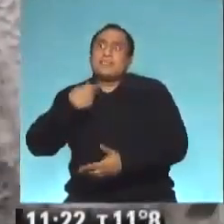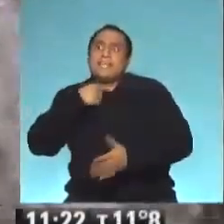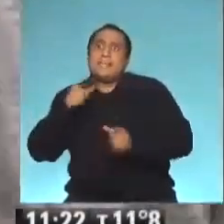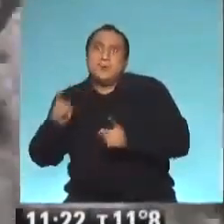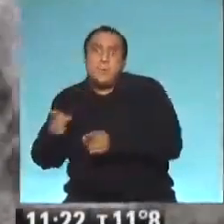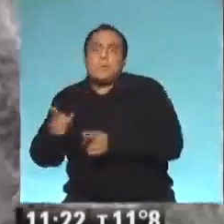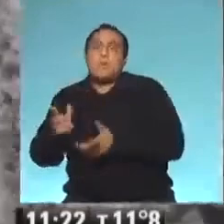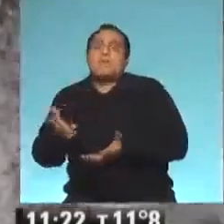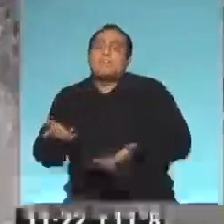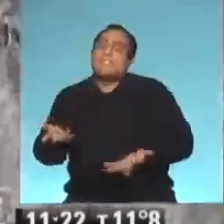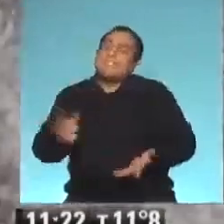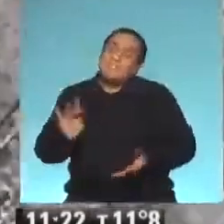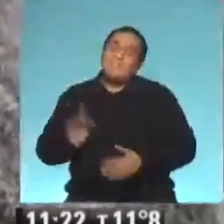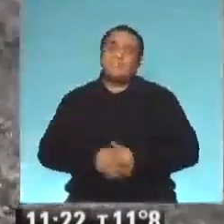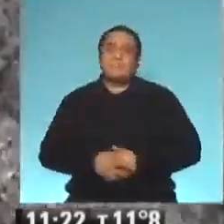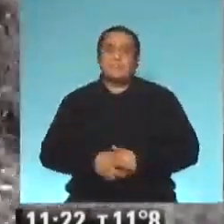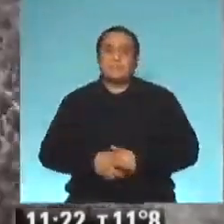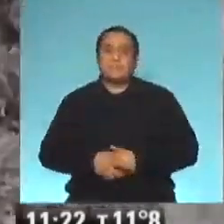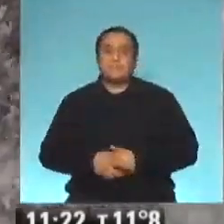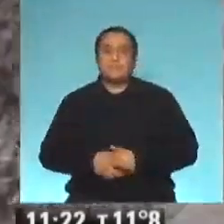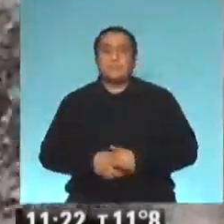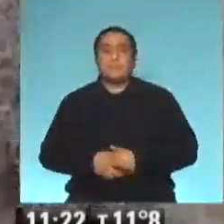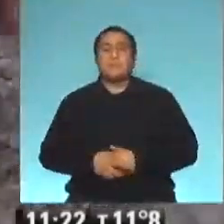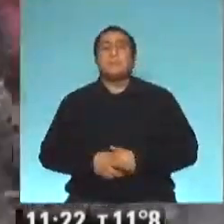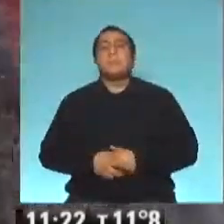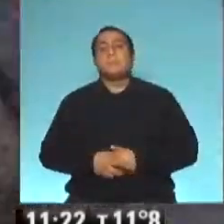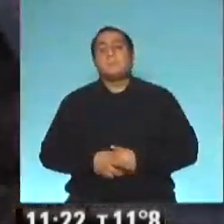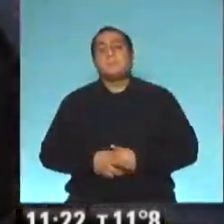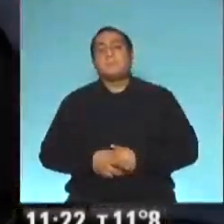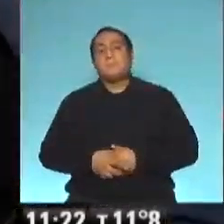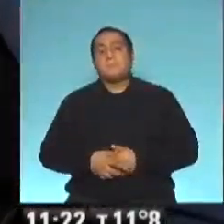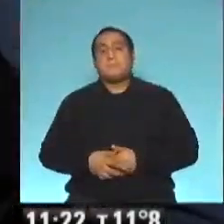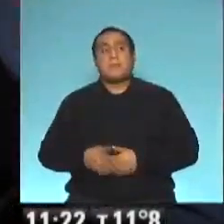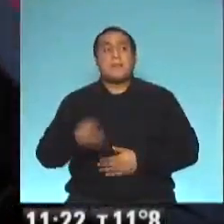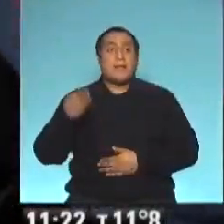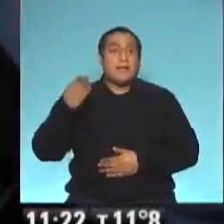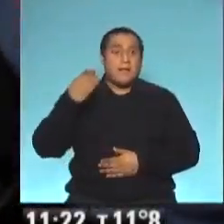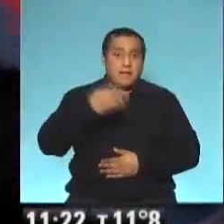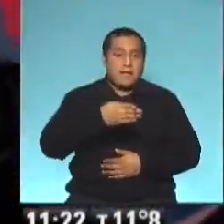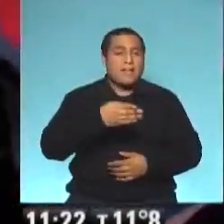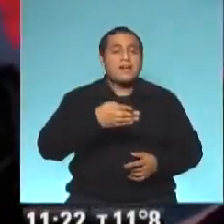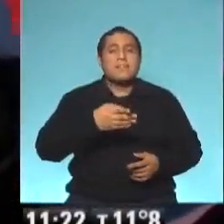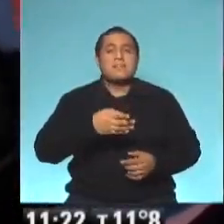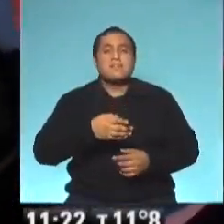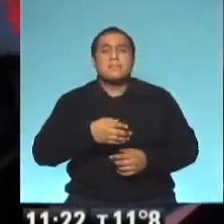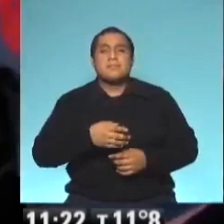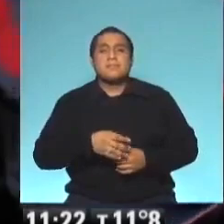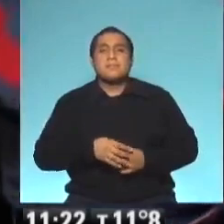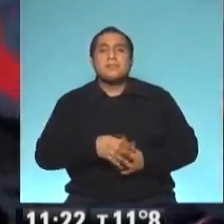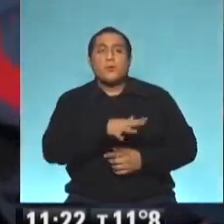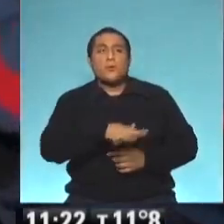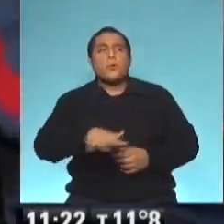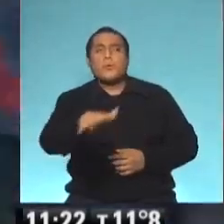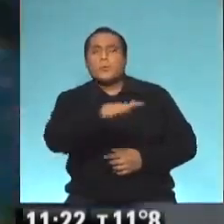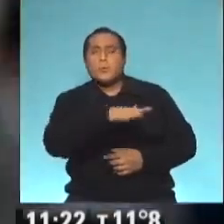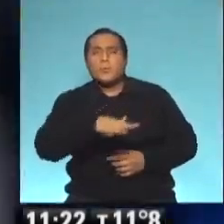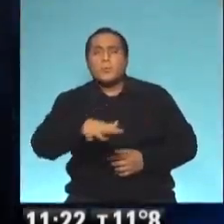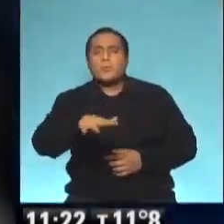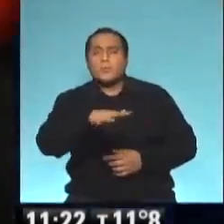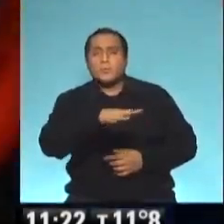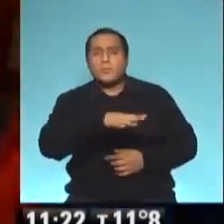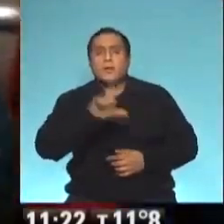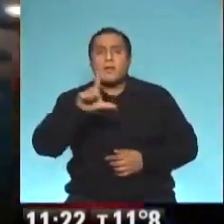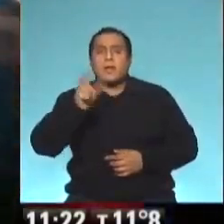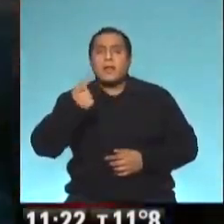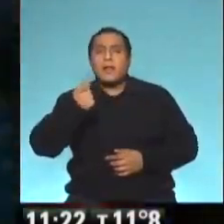nos dirigiremos a darle el final de esta vacuna. Se va a realizar en el barrio la